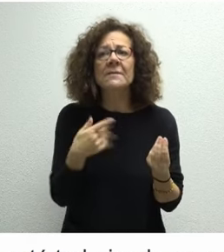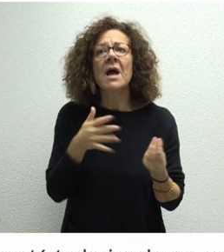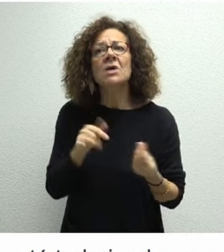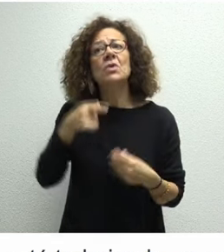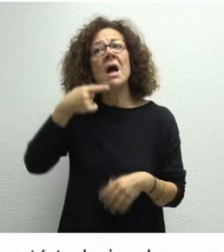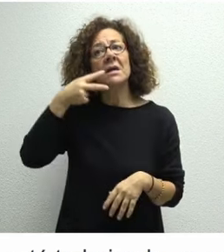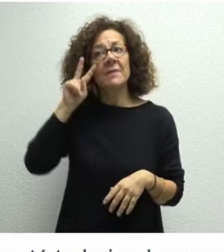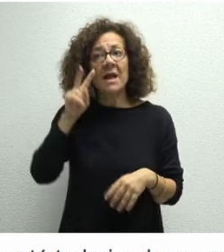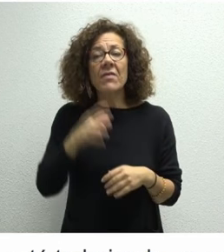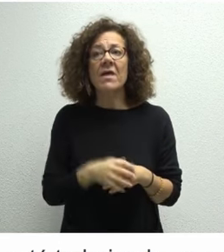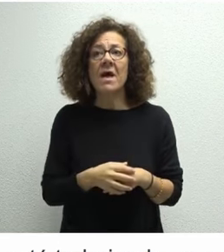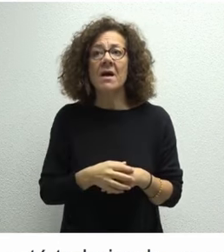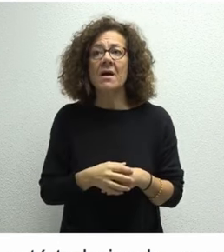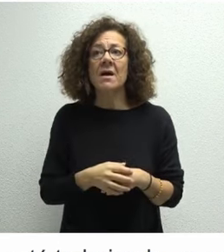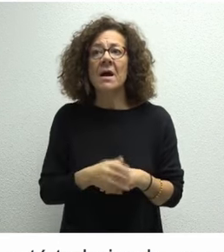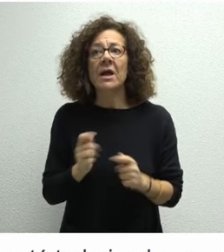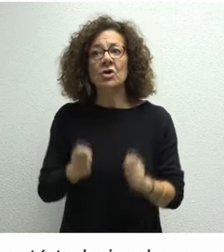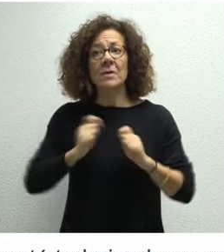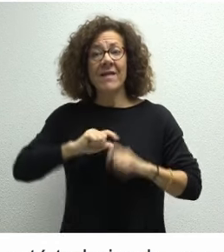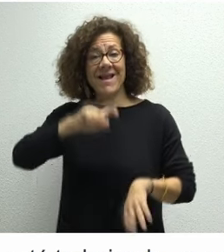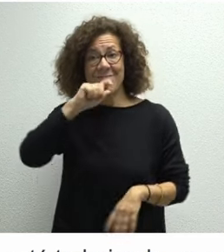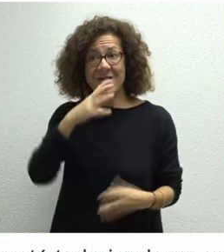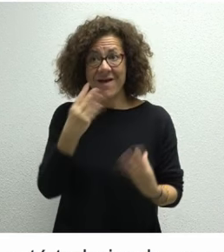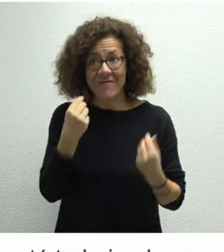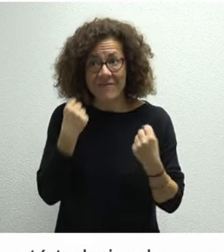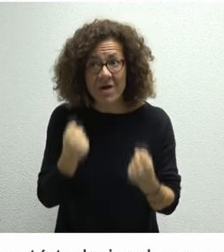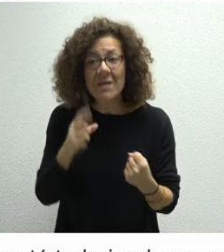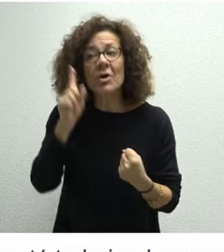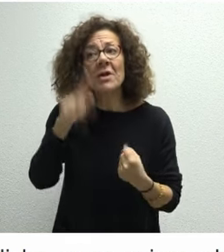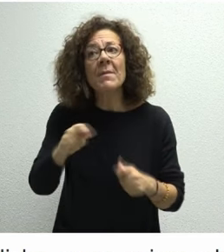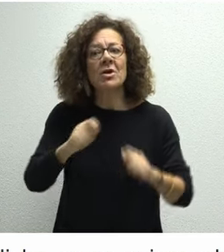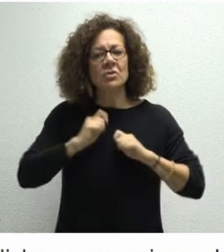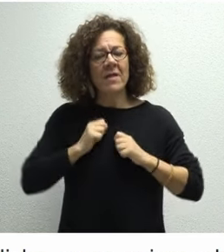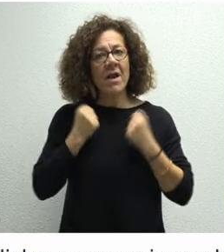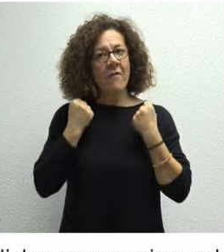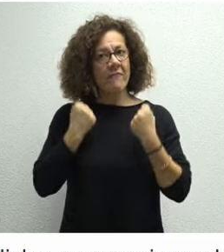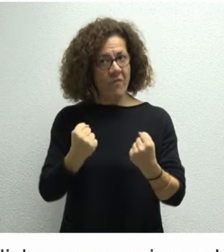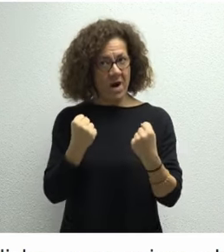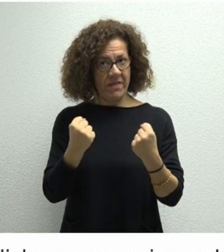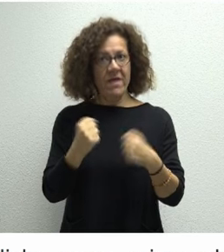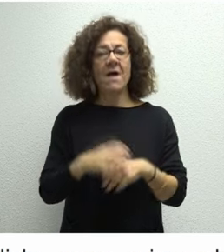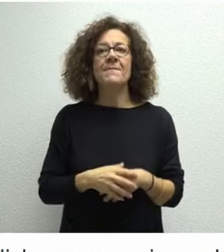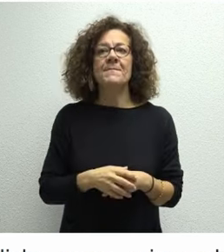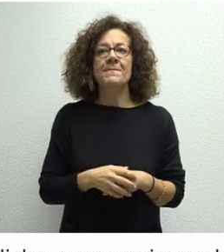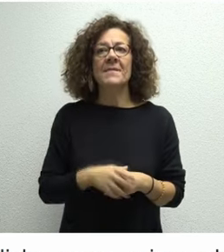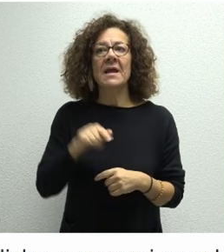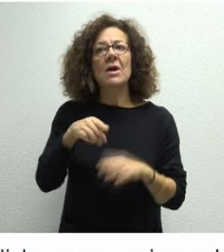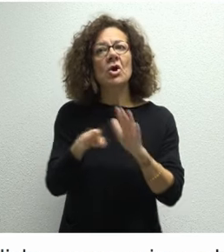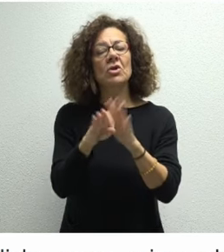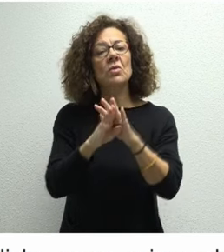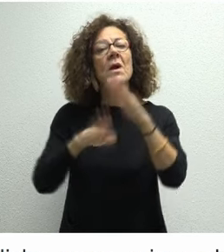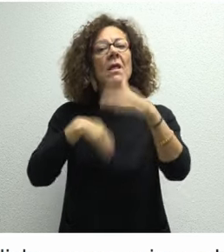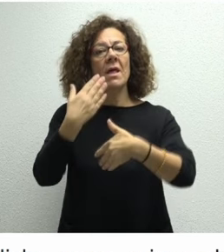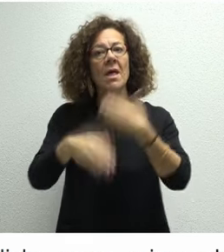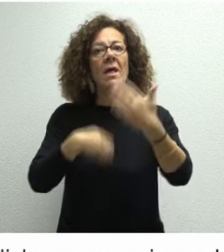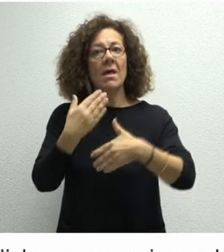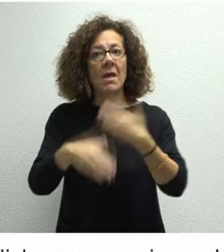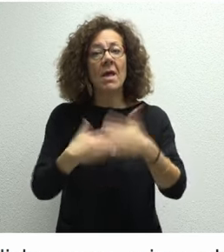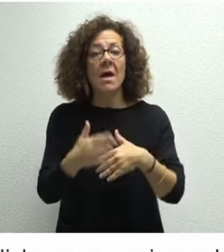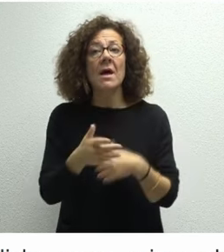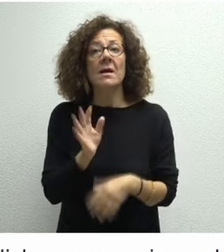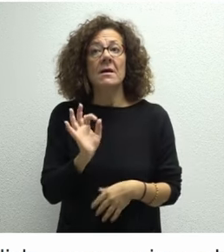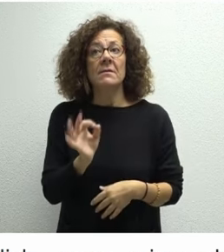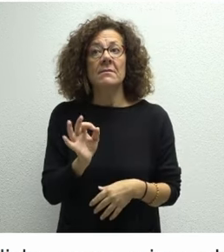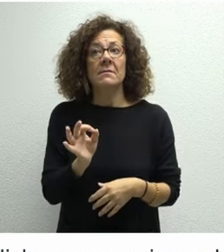experiencia que nos va a dar mucha envidia pero que también nos va a dar mucha fuerza para para seguir avanzando y y y